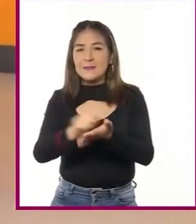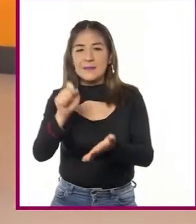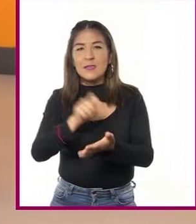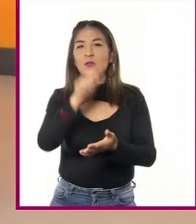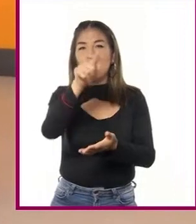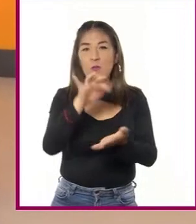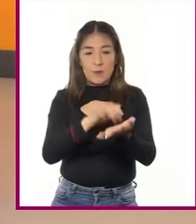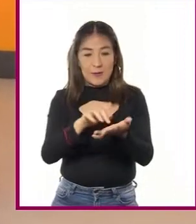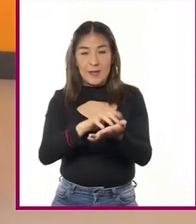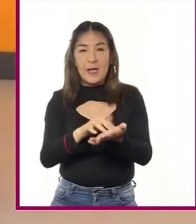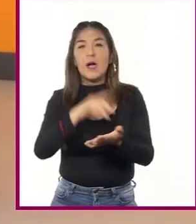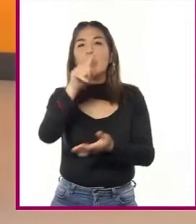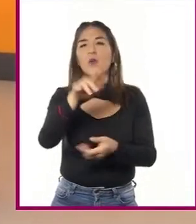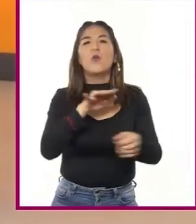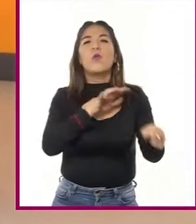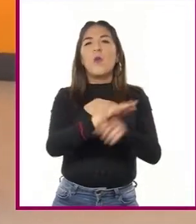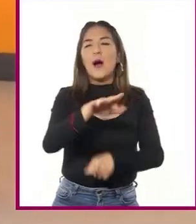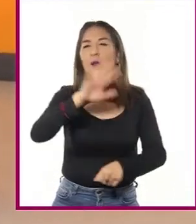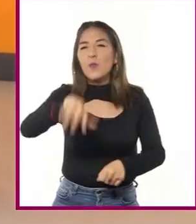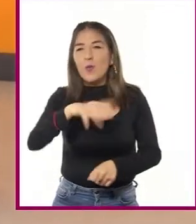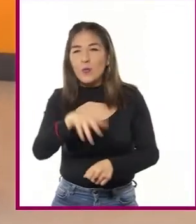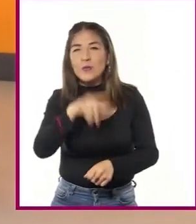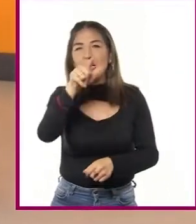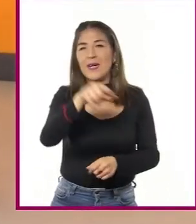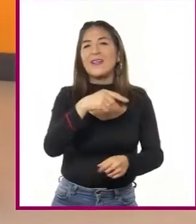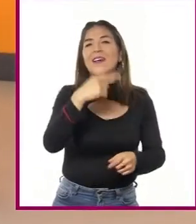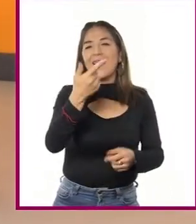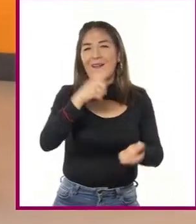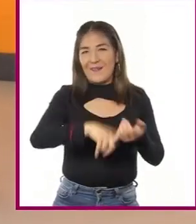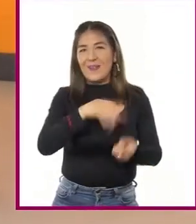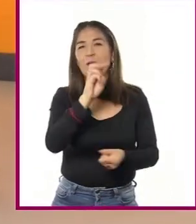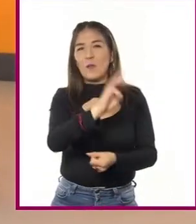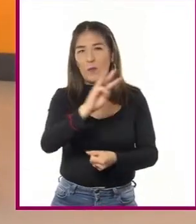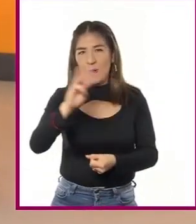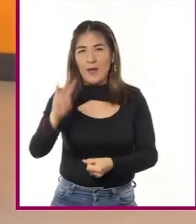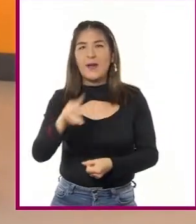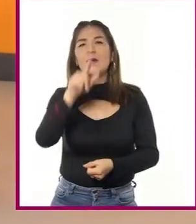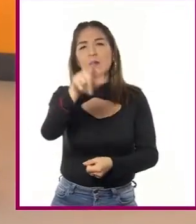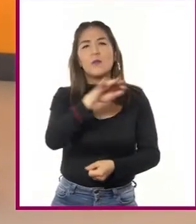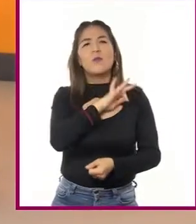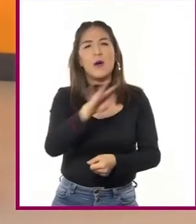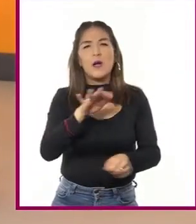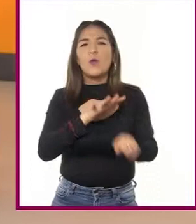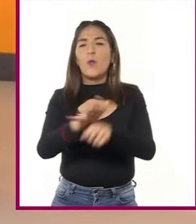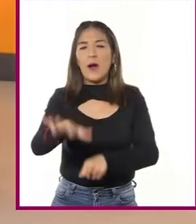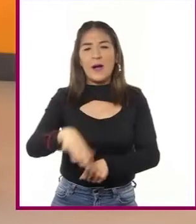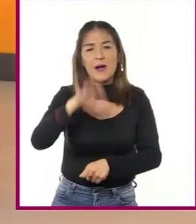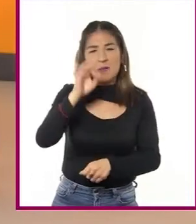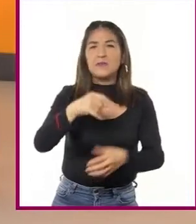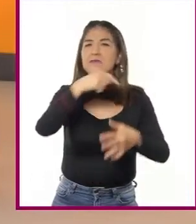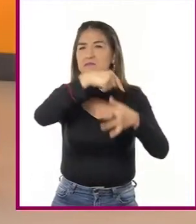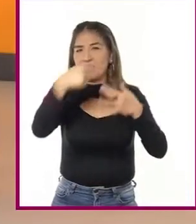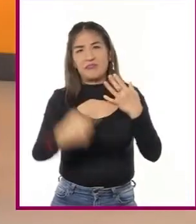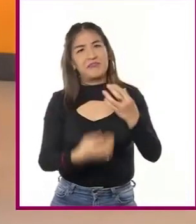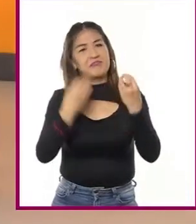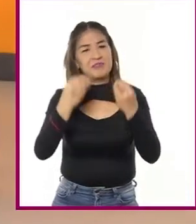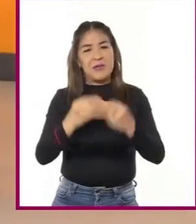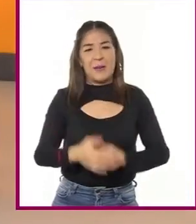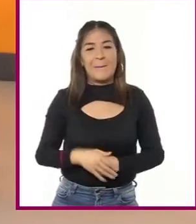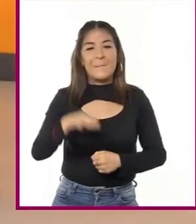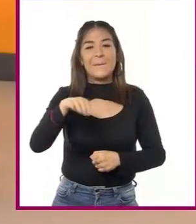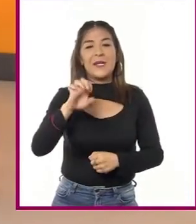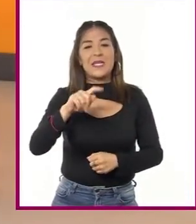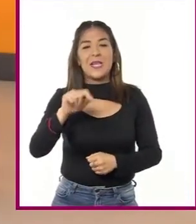dispositivo herramientas de búsqueda. Descubrirán que existen muchísimas opciones de buscadores,